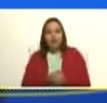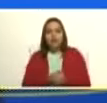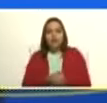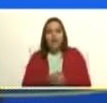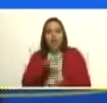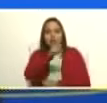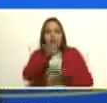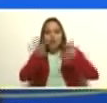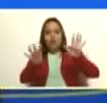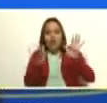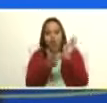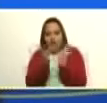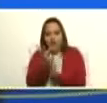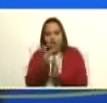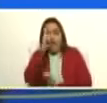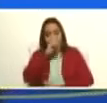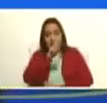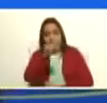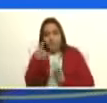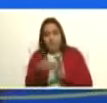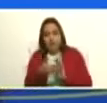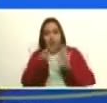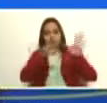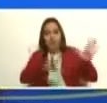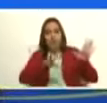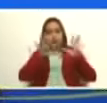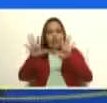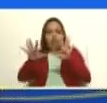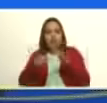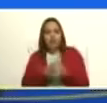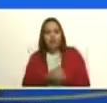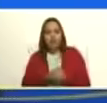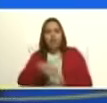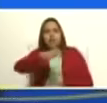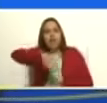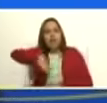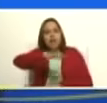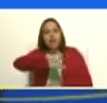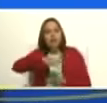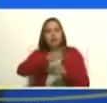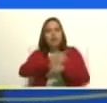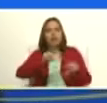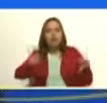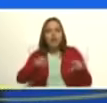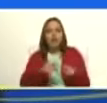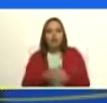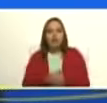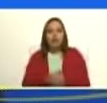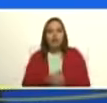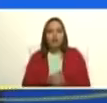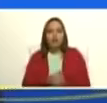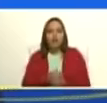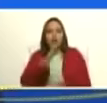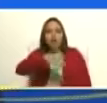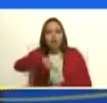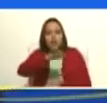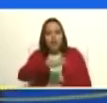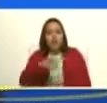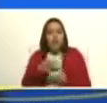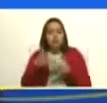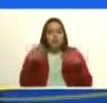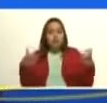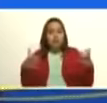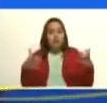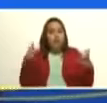19 de abril de 1810, en la plaza pública, la Plaza Mayor, hoy Plaza